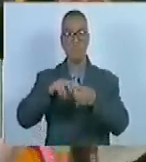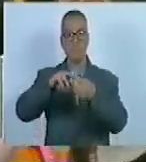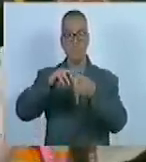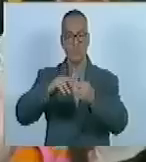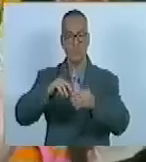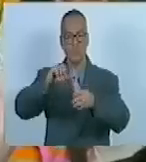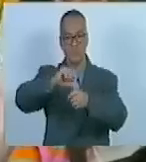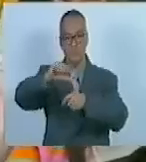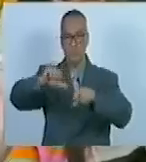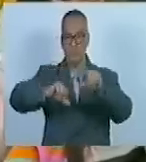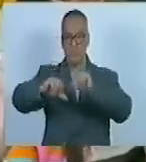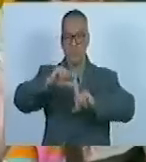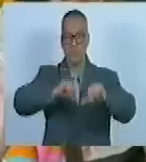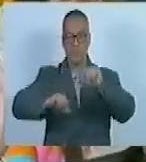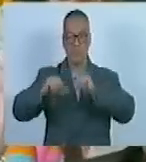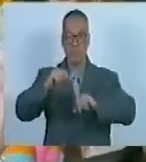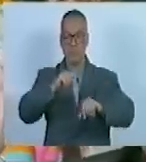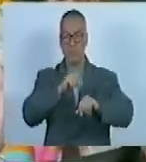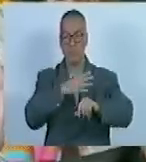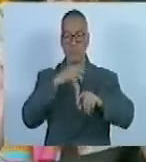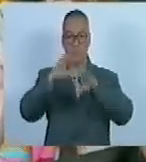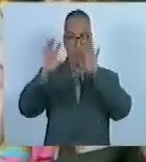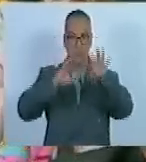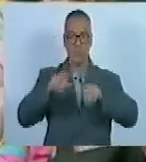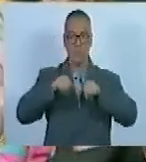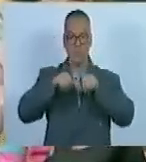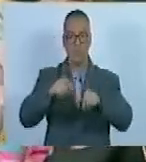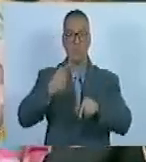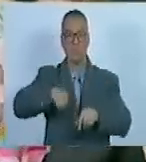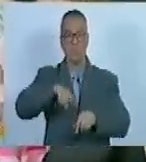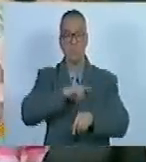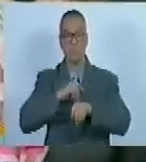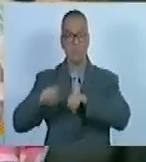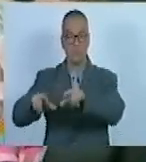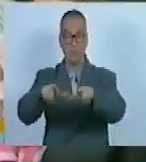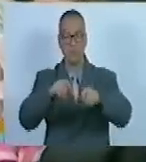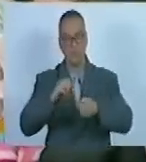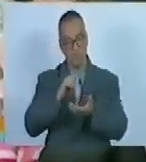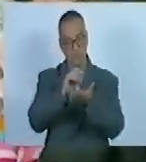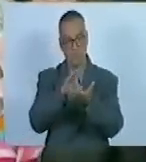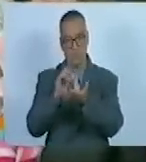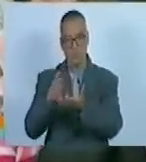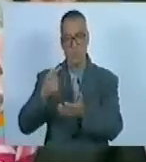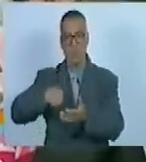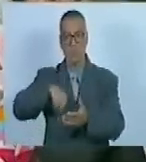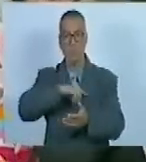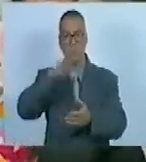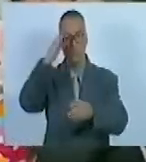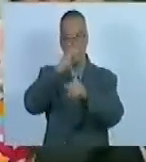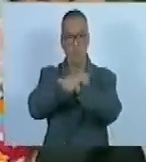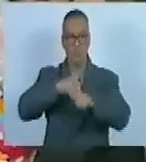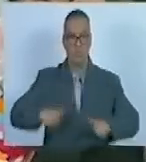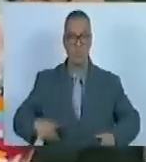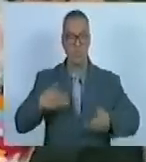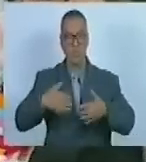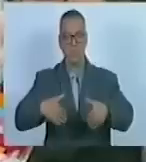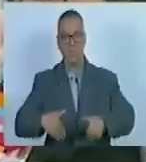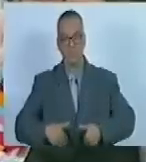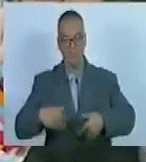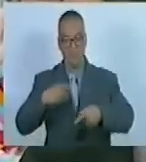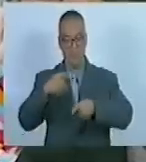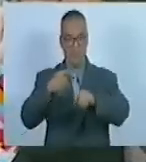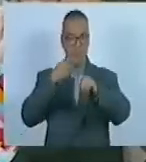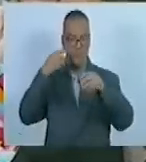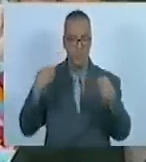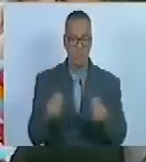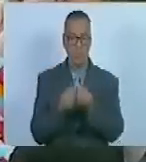laboratorios desde fuerzas extranjeras que han querido instalarse en nuestro territorio. Las hemos sacado. Cómo nuestra Fuerza Armada, luchando con nuestro pueblo y